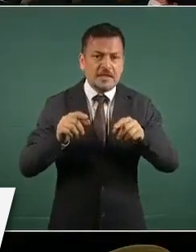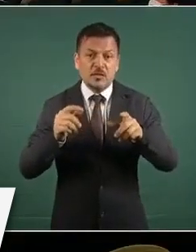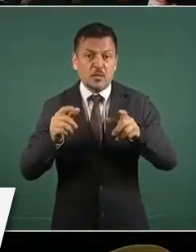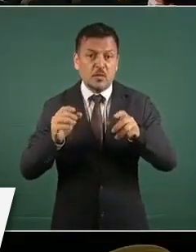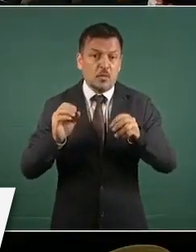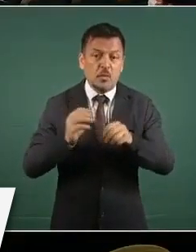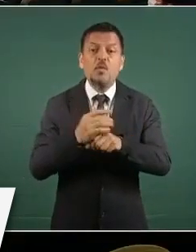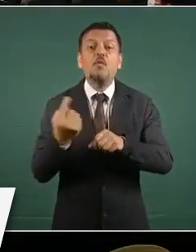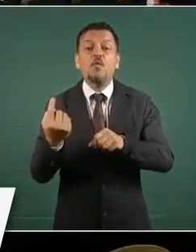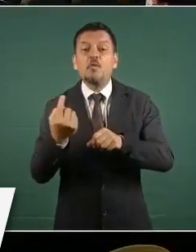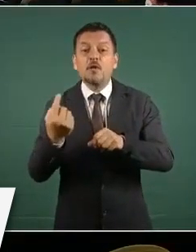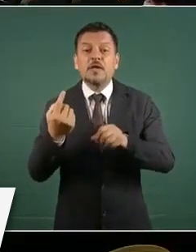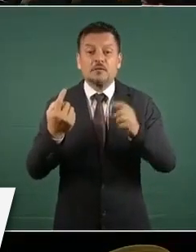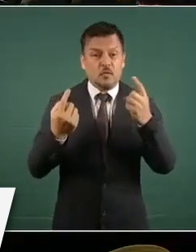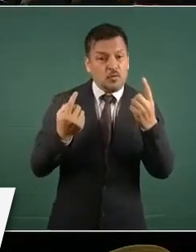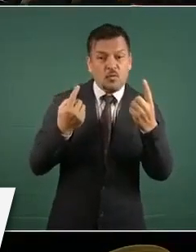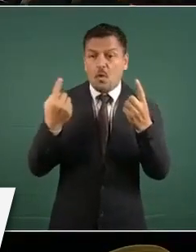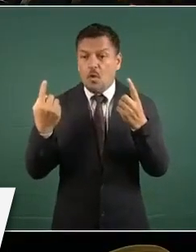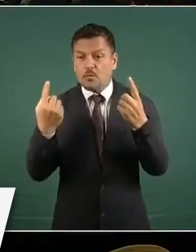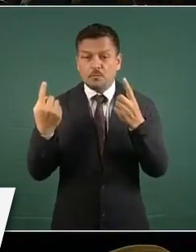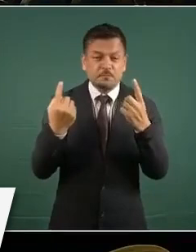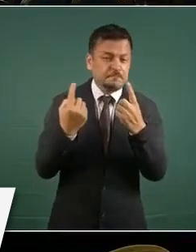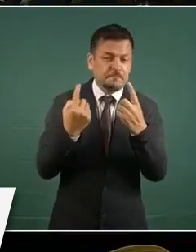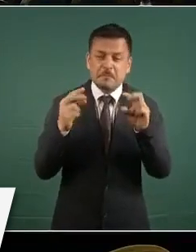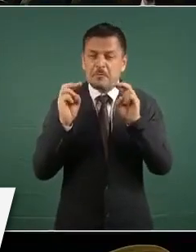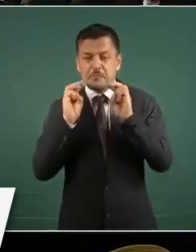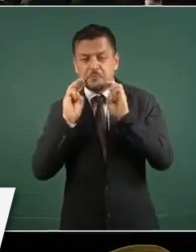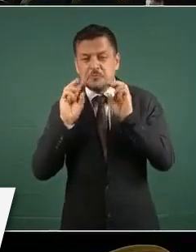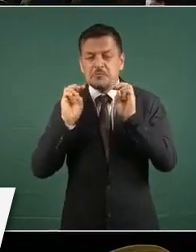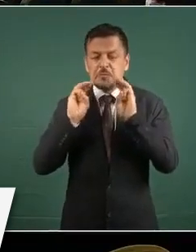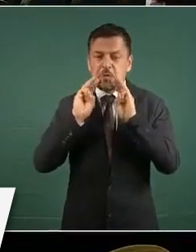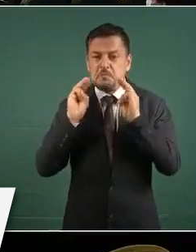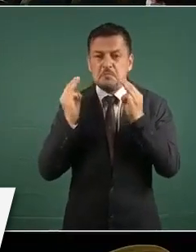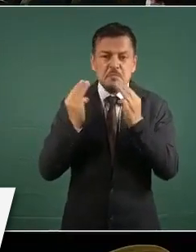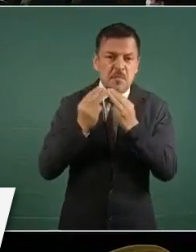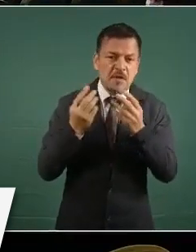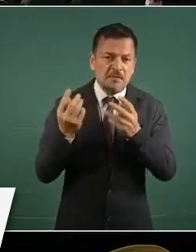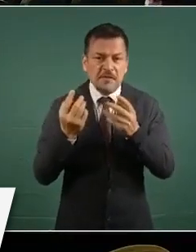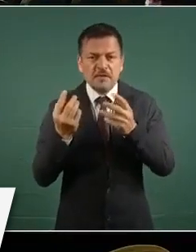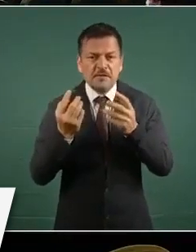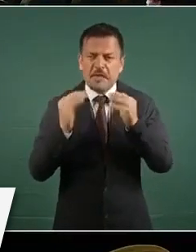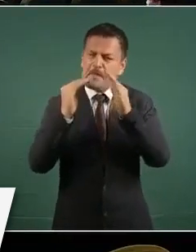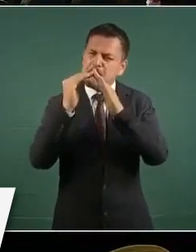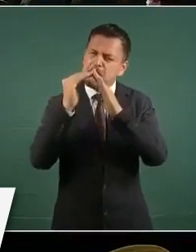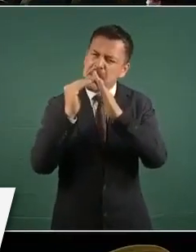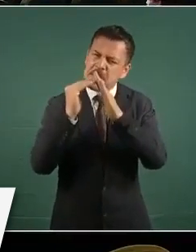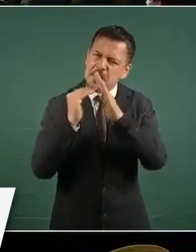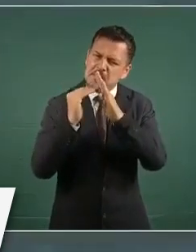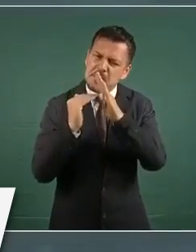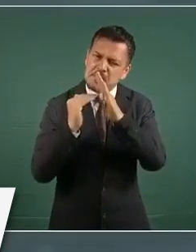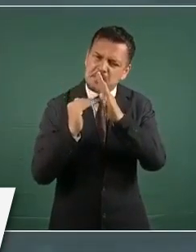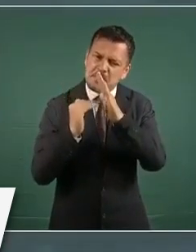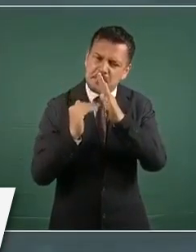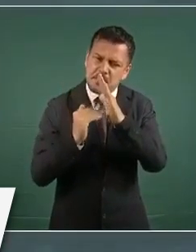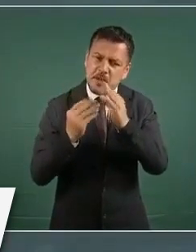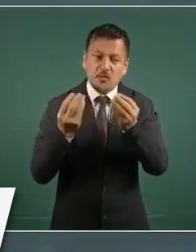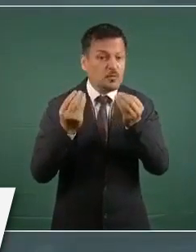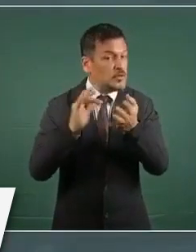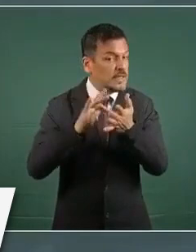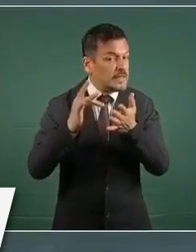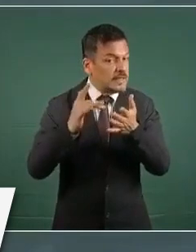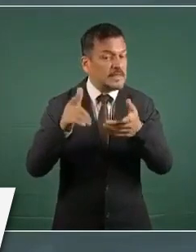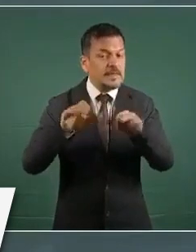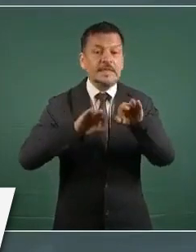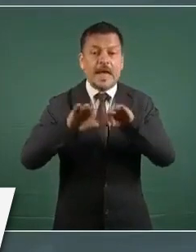que se utiliza para cometer los mismos -este afortunadamente ha disminuido gracias al trabajo coordinado